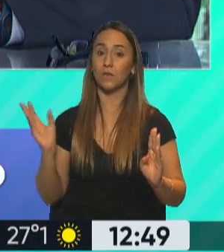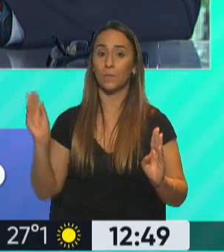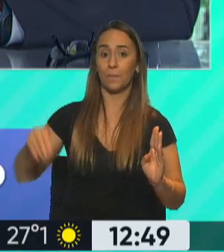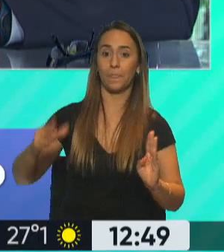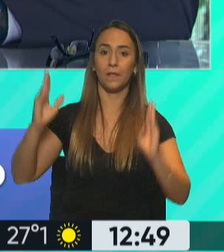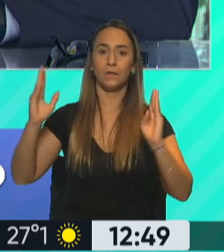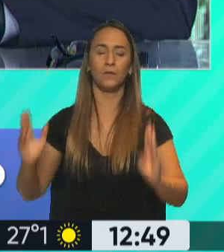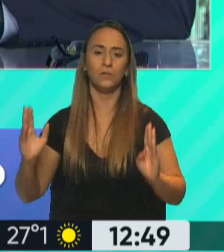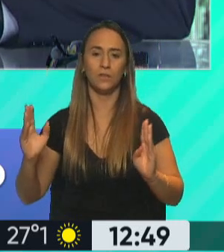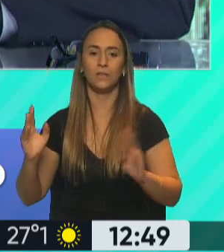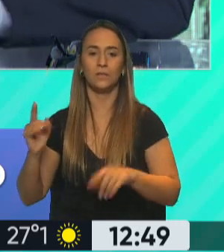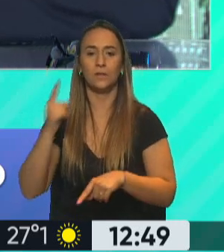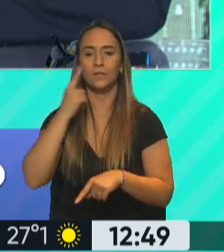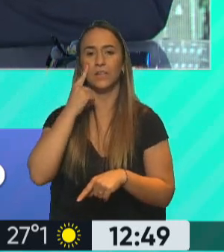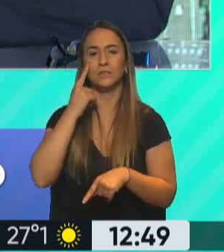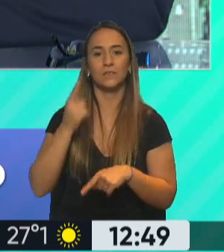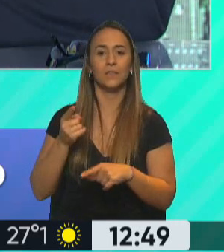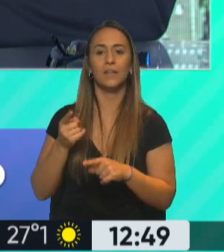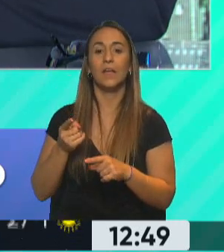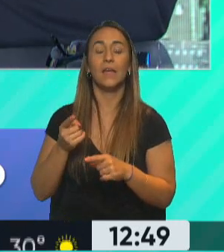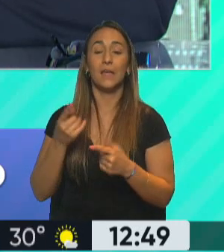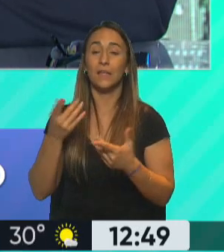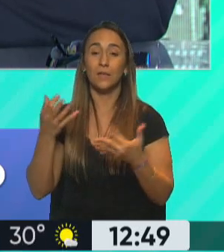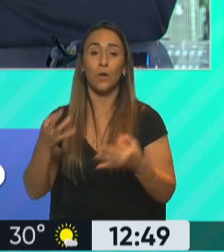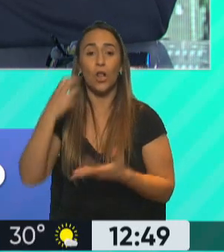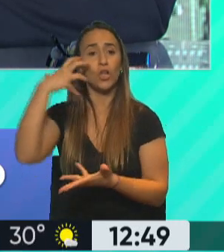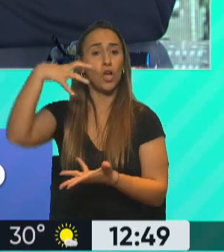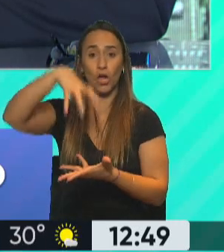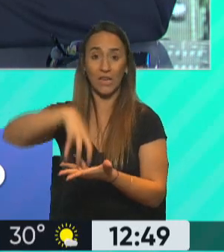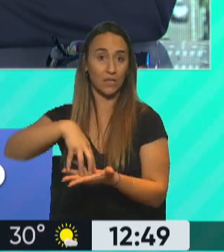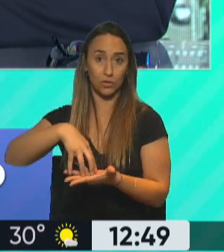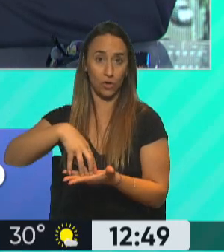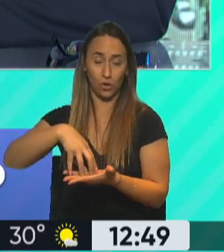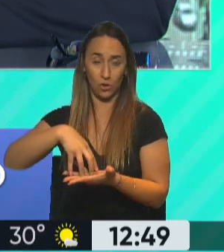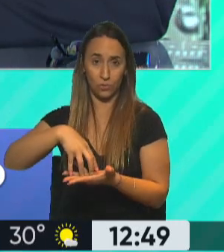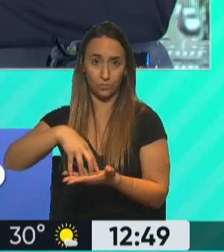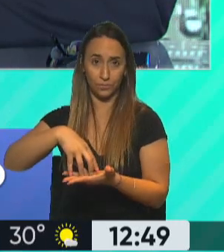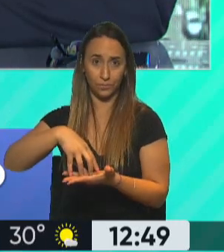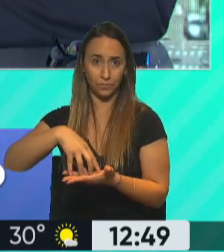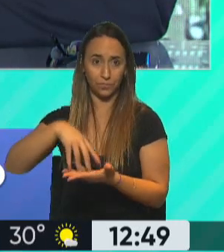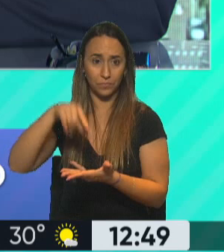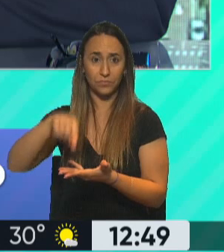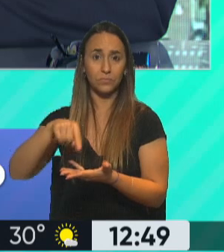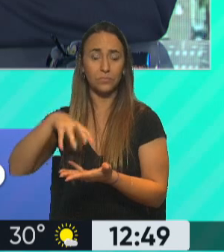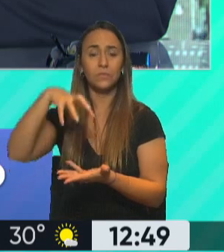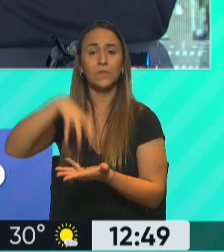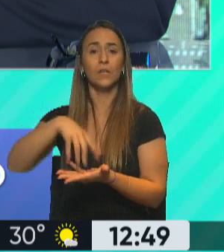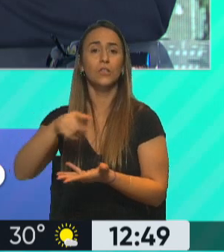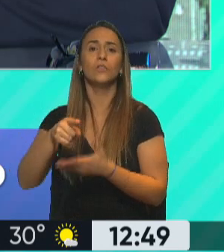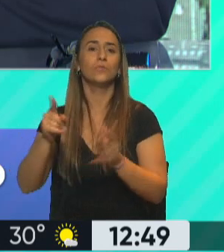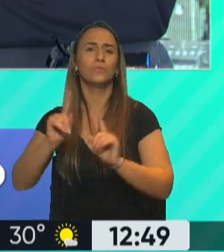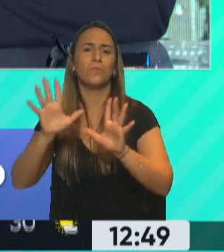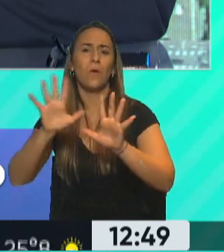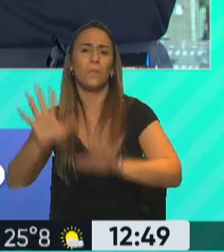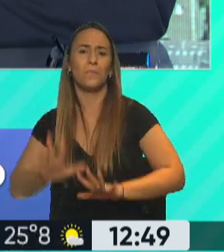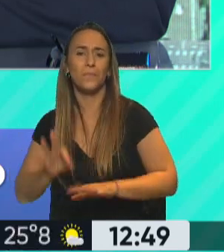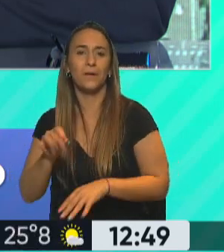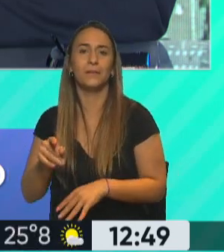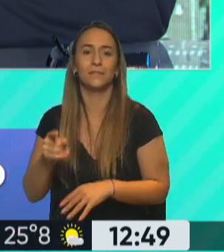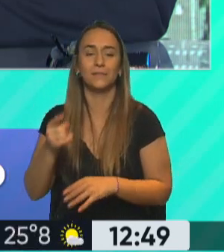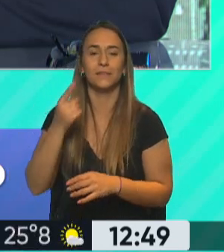años de mandato de Javier Milei. Eso el Congreso no está, por lo menos, en consideración de los principales